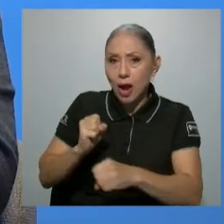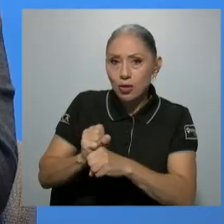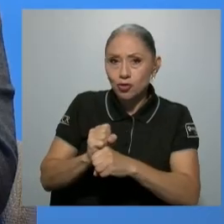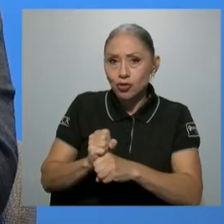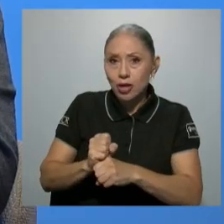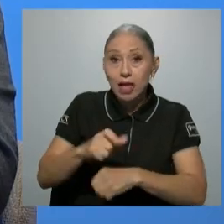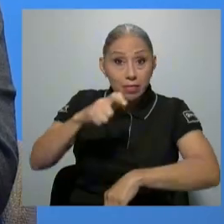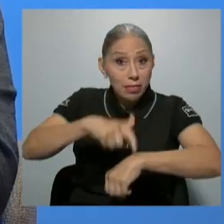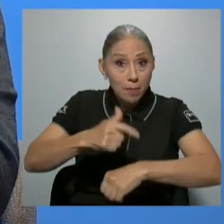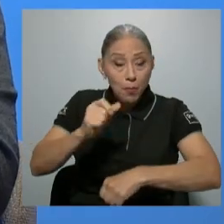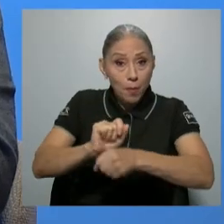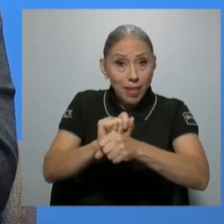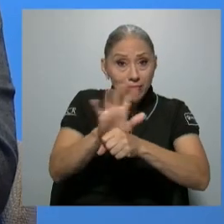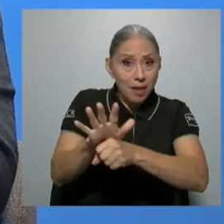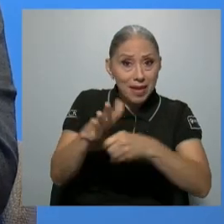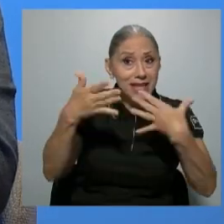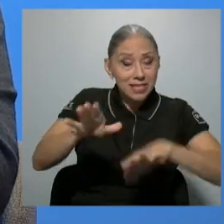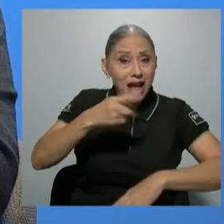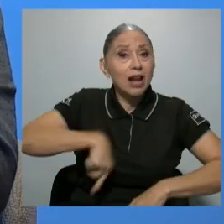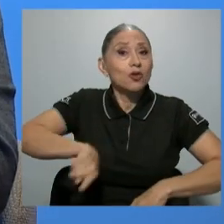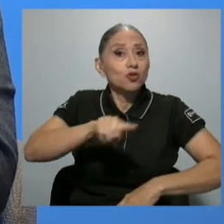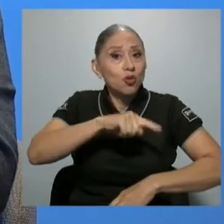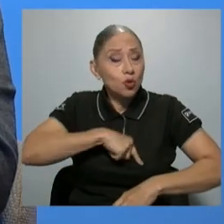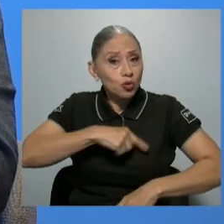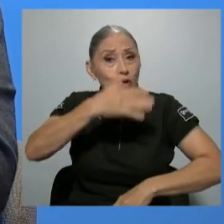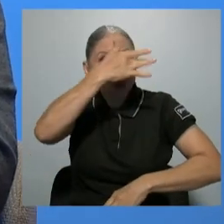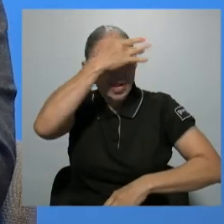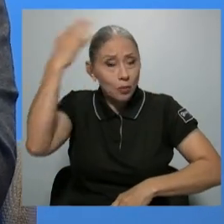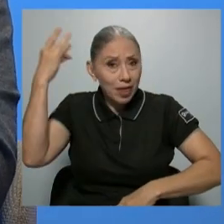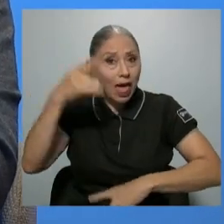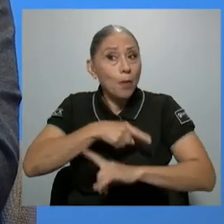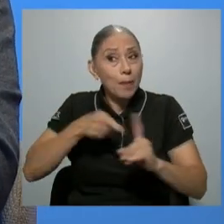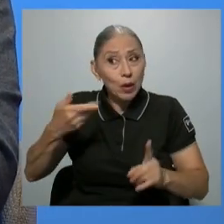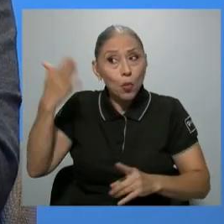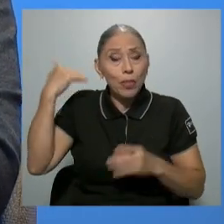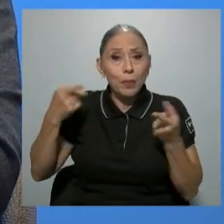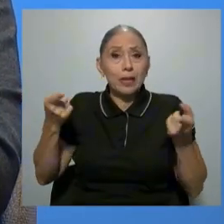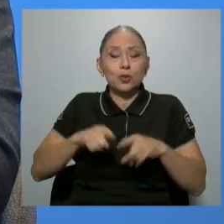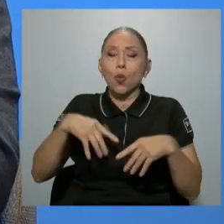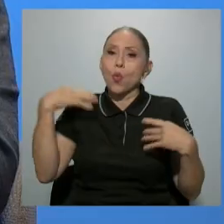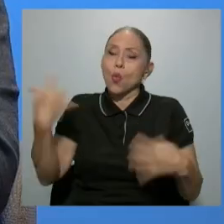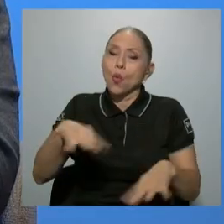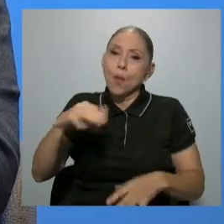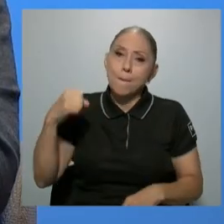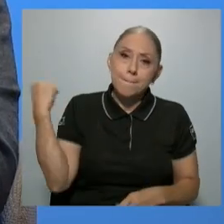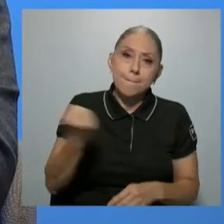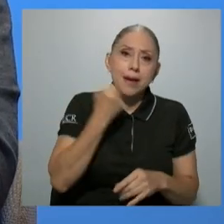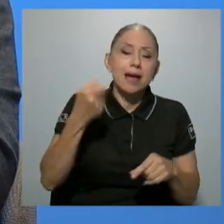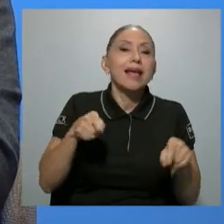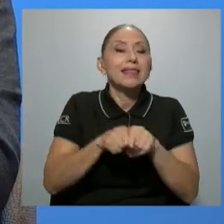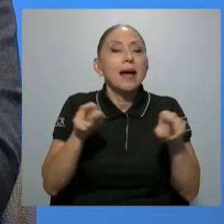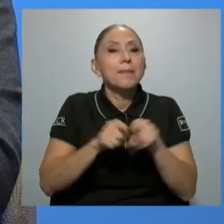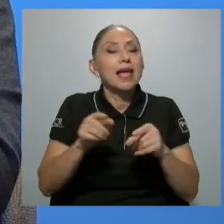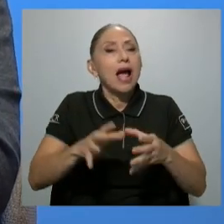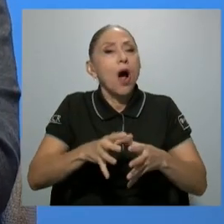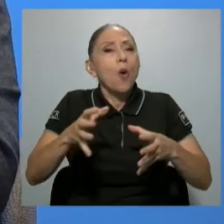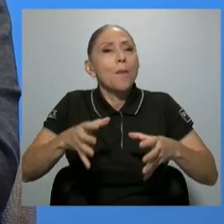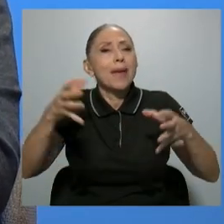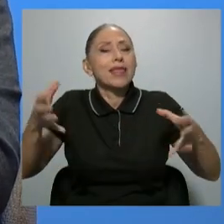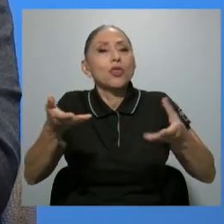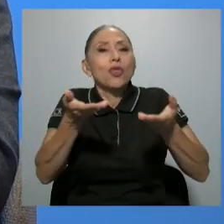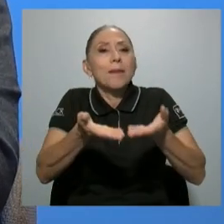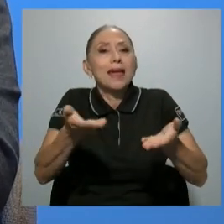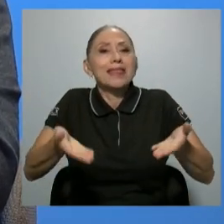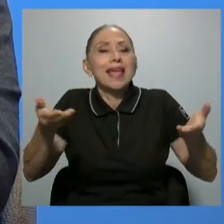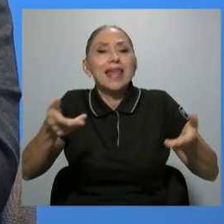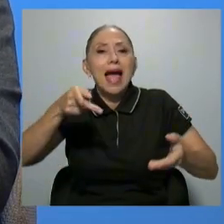olvidado, ¿verdad? Pero ese es un shock, de nuevo, de Padre, Señor mío. Después, aumentos en precios de materias primas que elevaron los ritmos de inflación en el